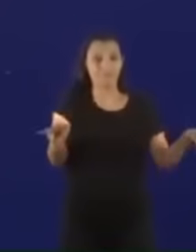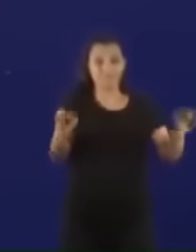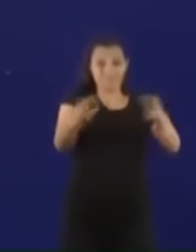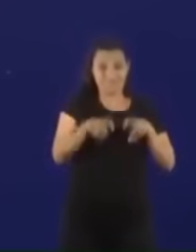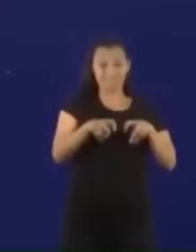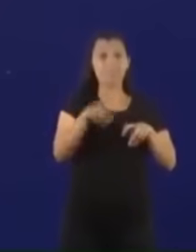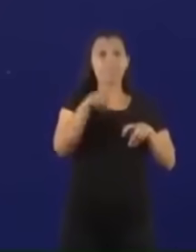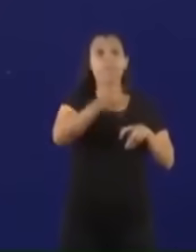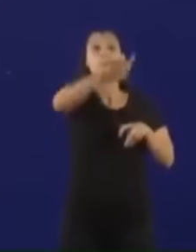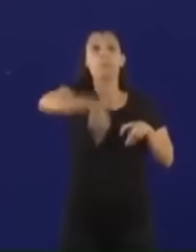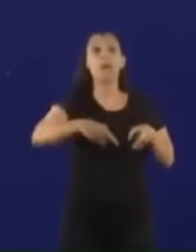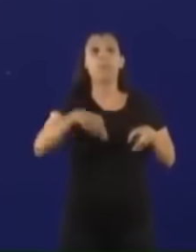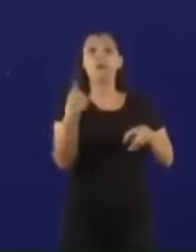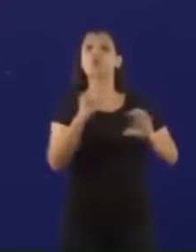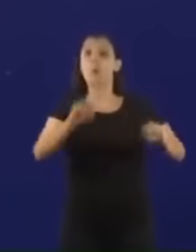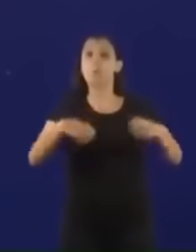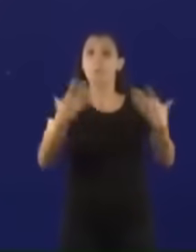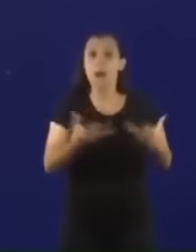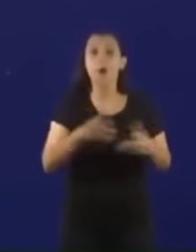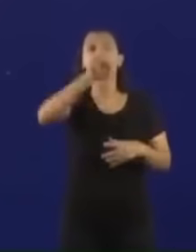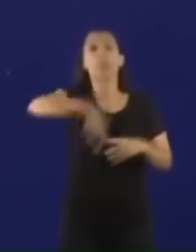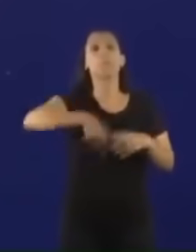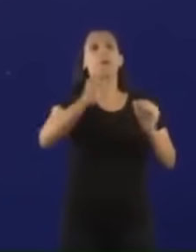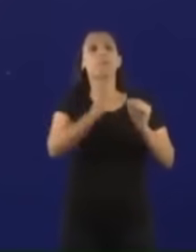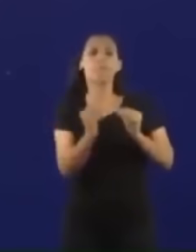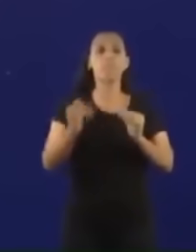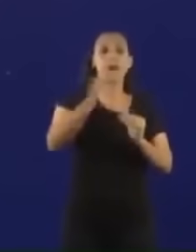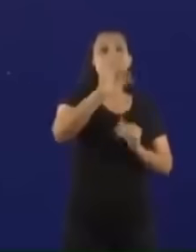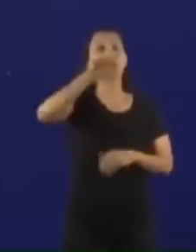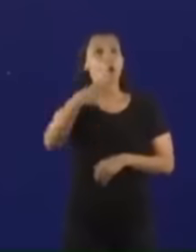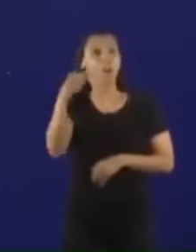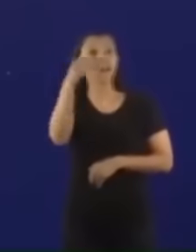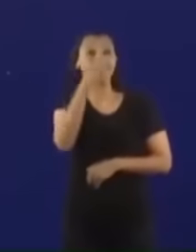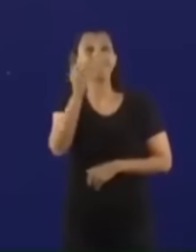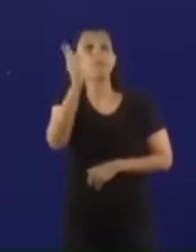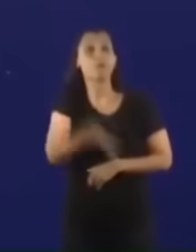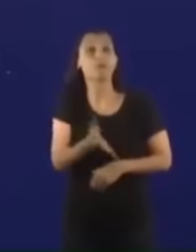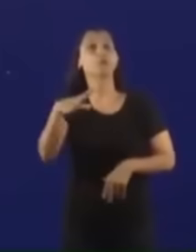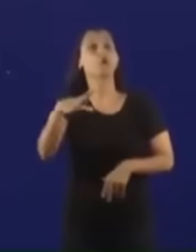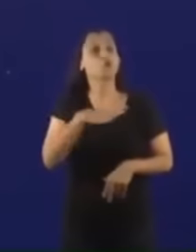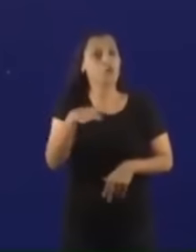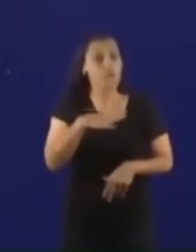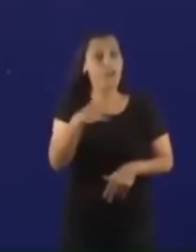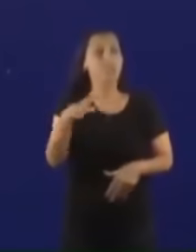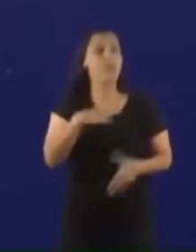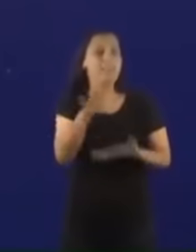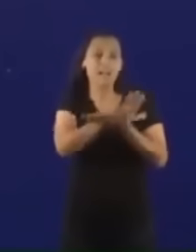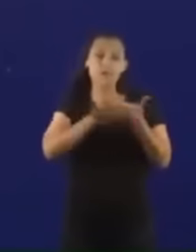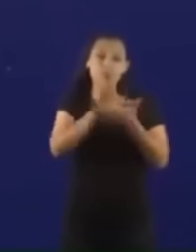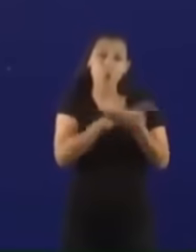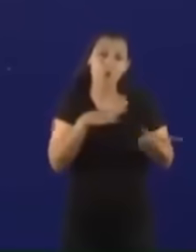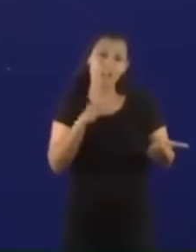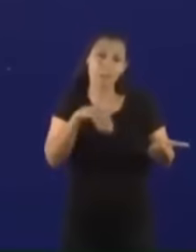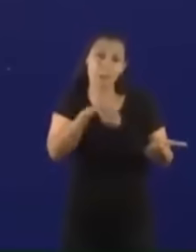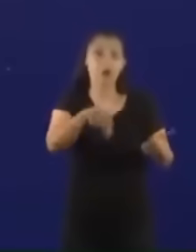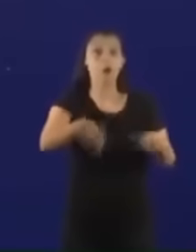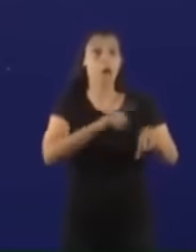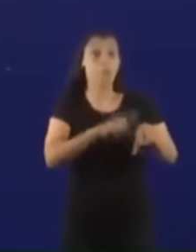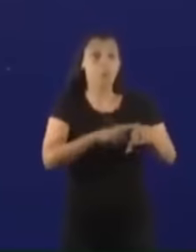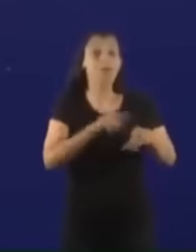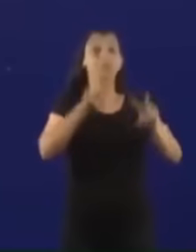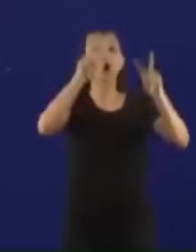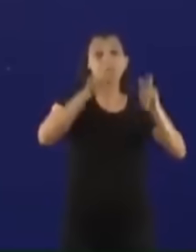Esta mejora en el 0,7, bueno, todavía deja un tramo de subsidios por resolver en un esquema de tarifas